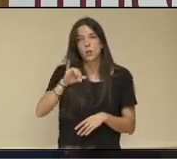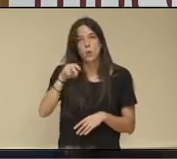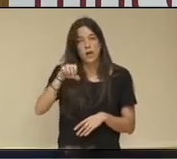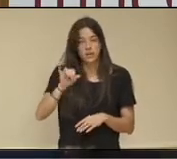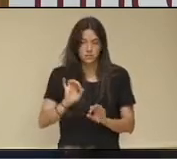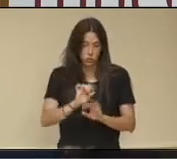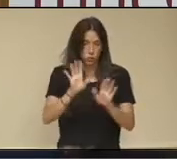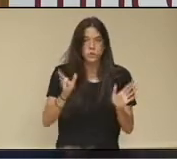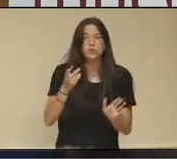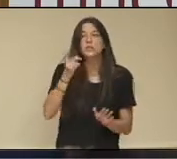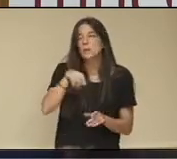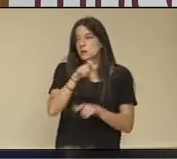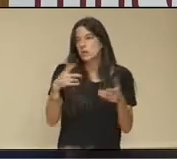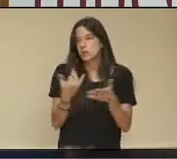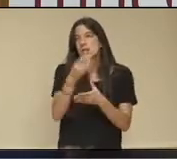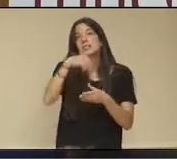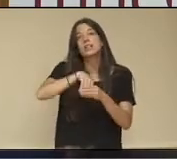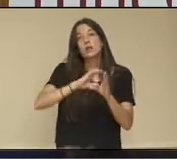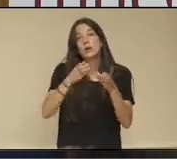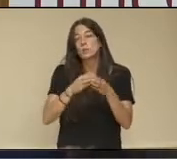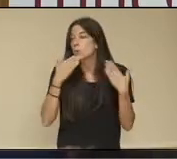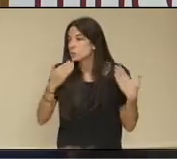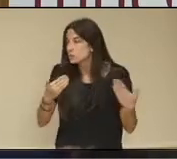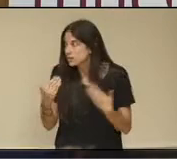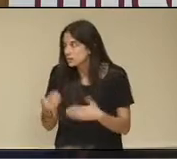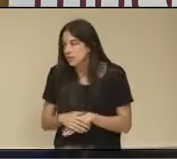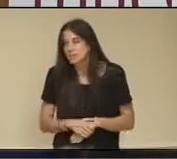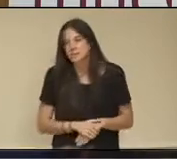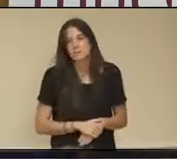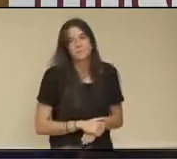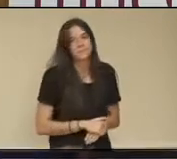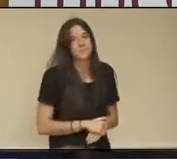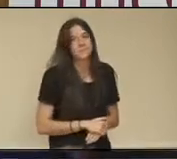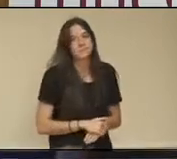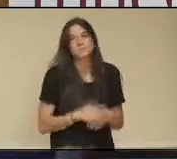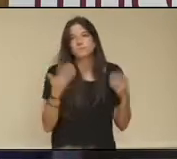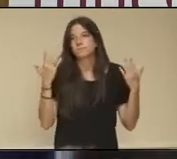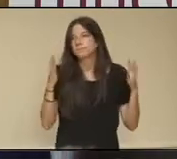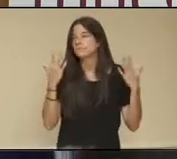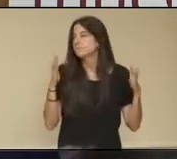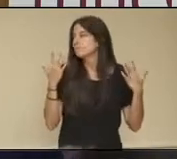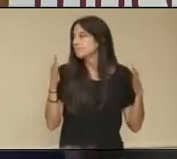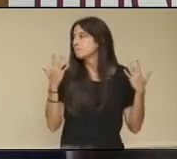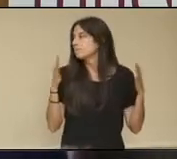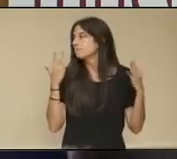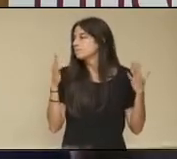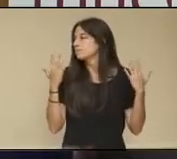forman el grupo. Y muchas gracias por la atención.